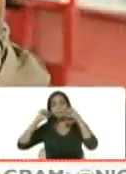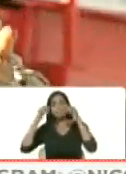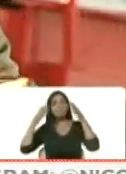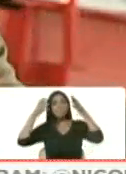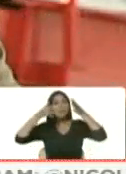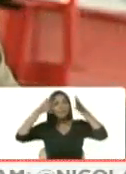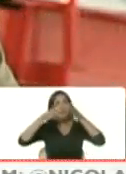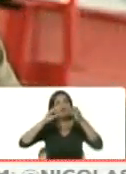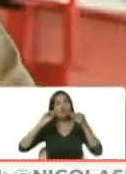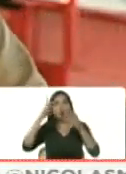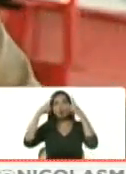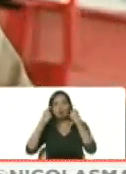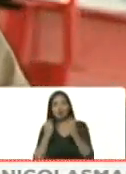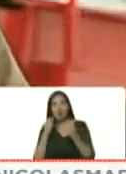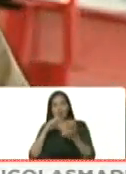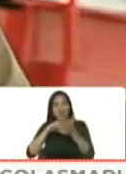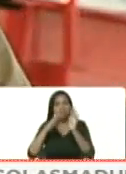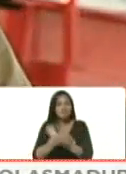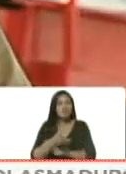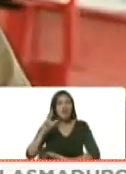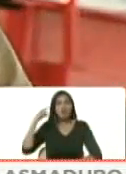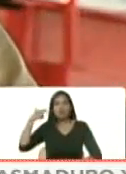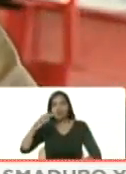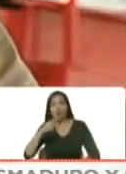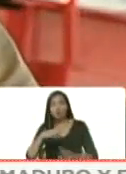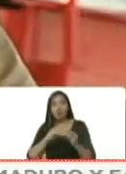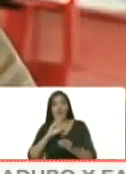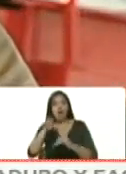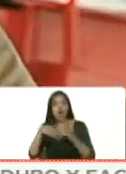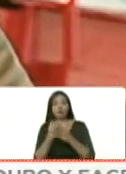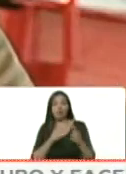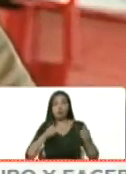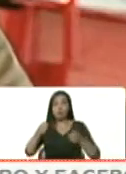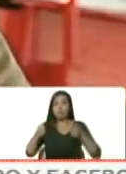del transporte. Desde nosotros los autobuseros,